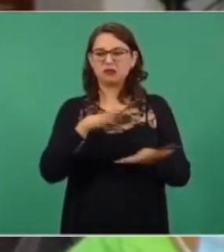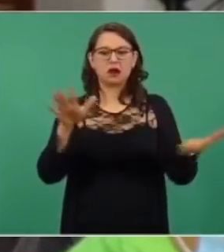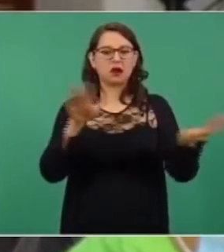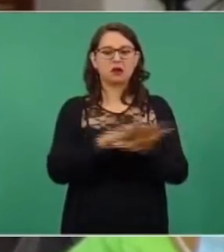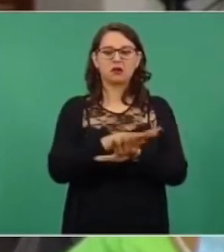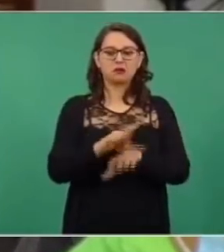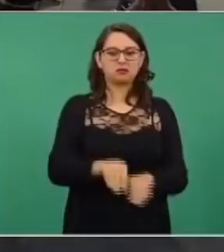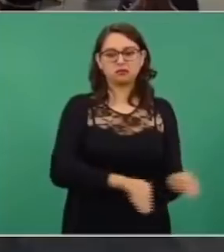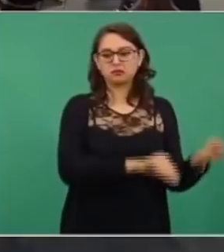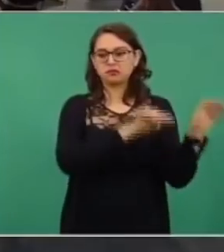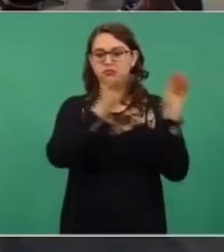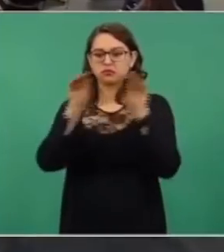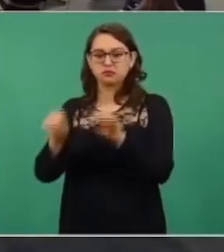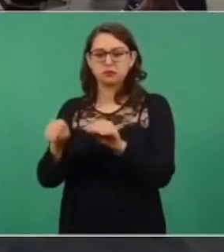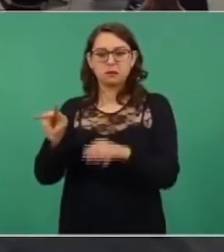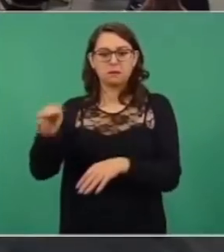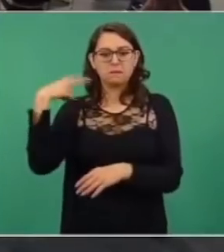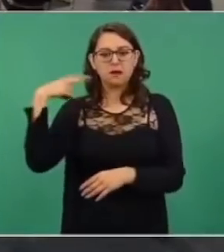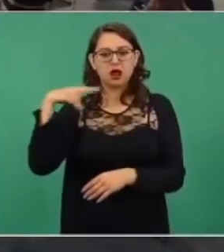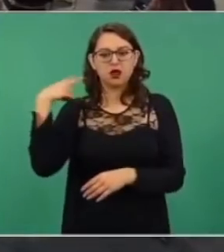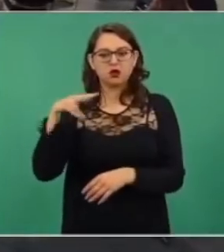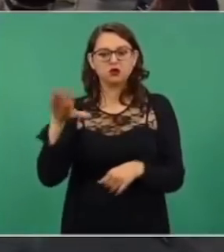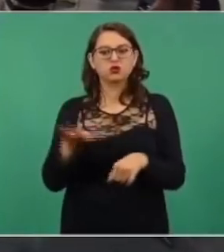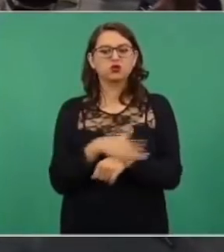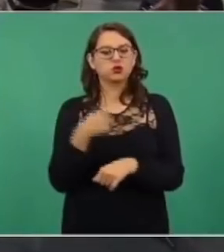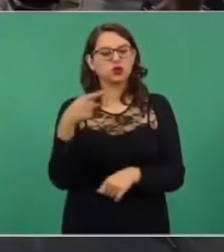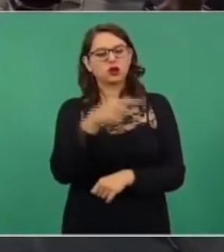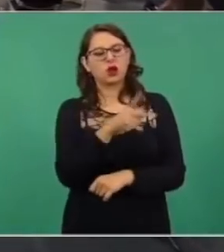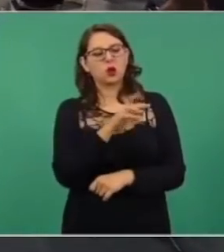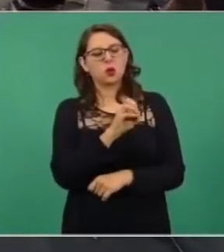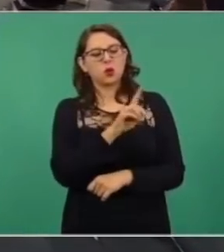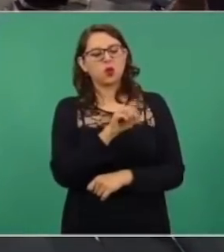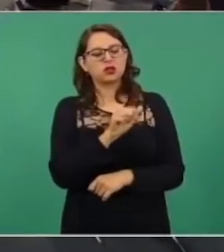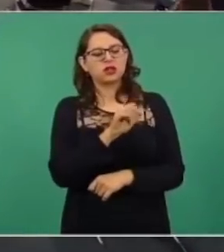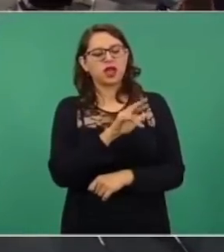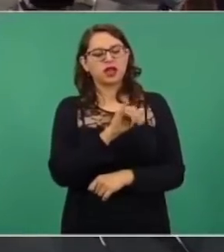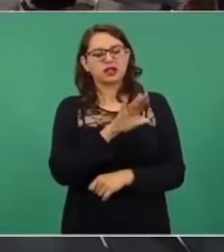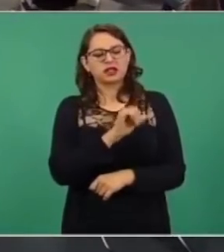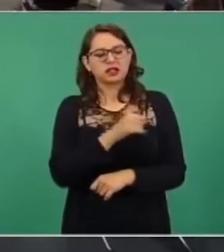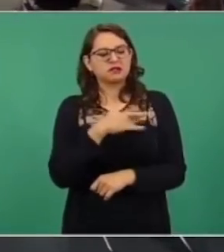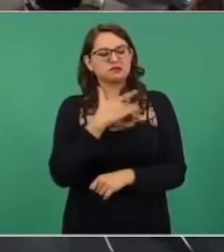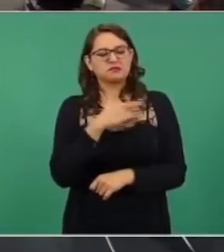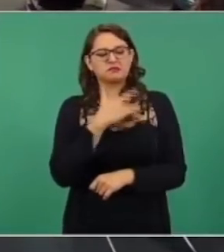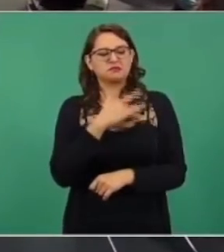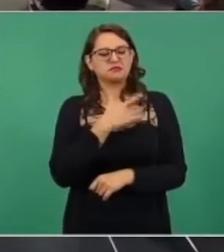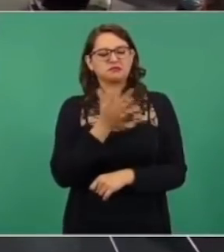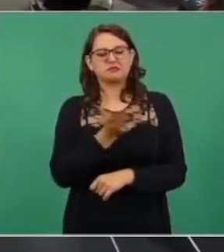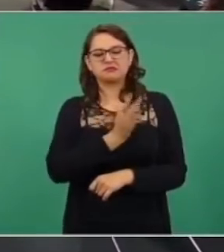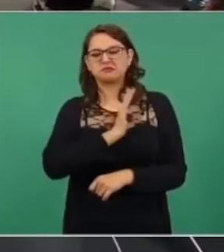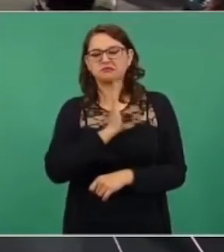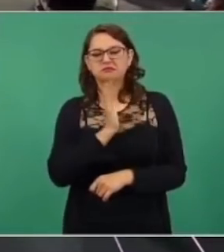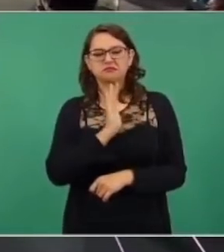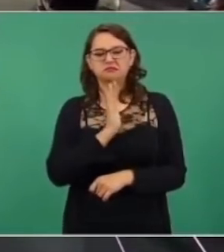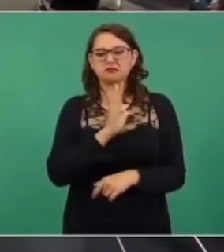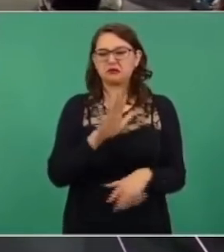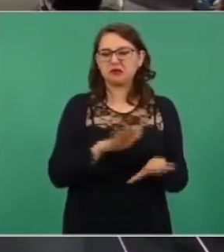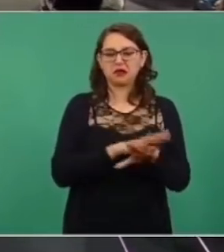Veracruz, porque no le gustaba estar ahí. Y con ello se fueron los pocos empleos que